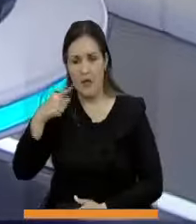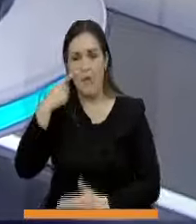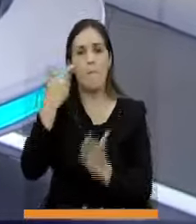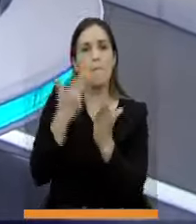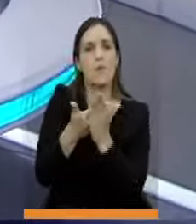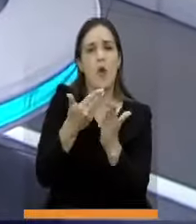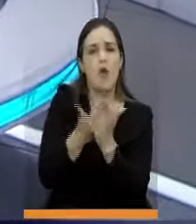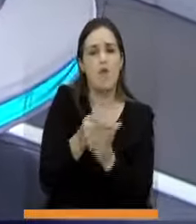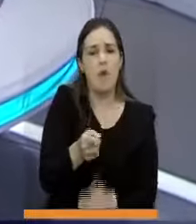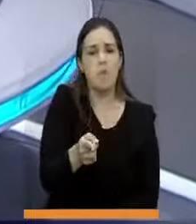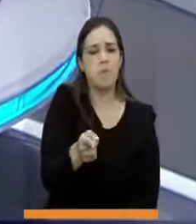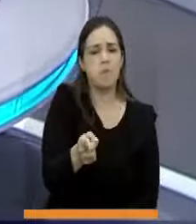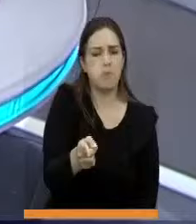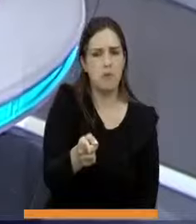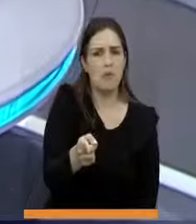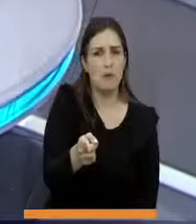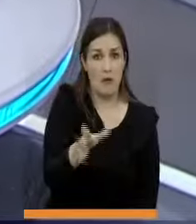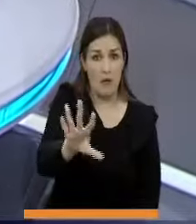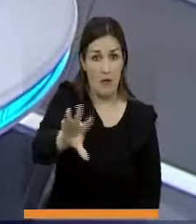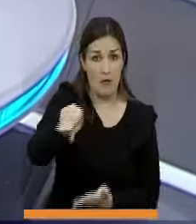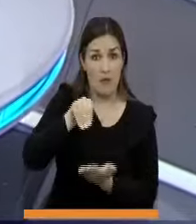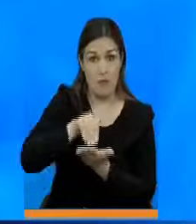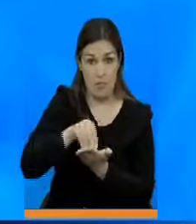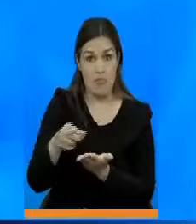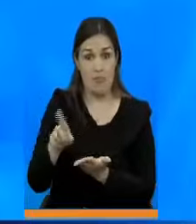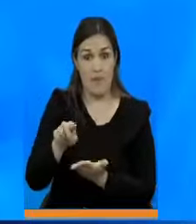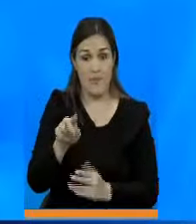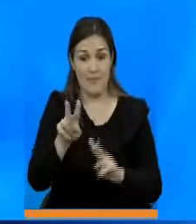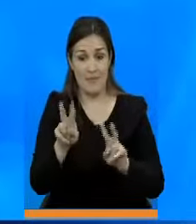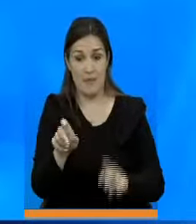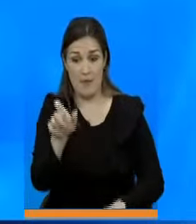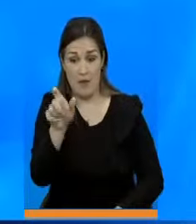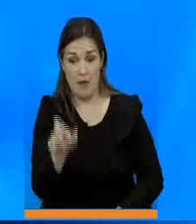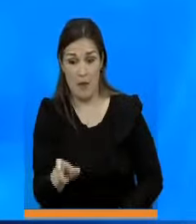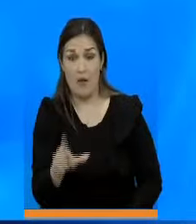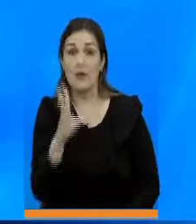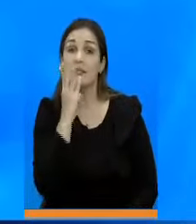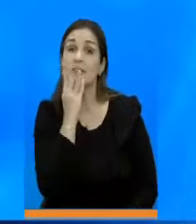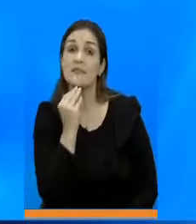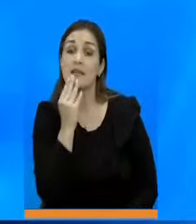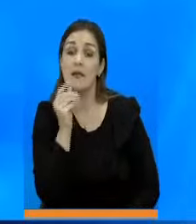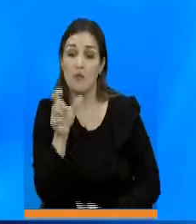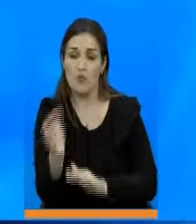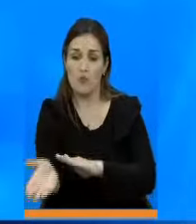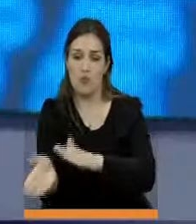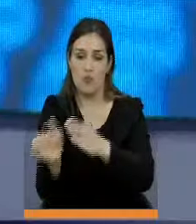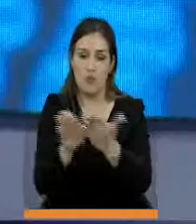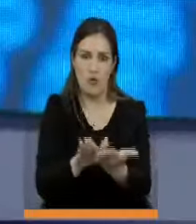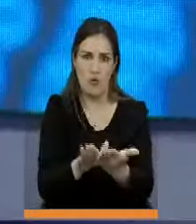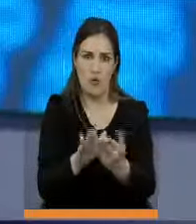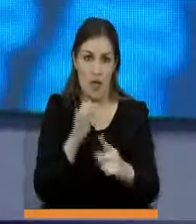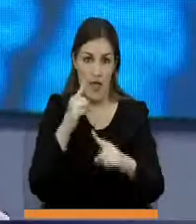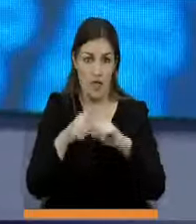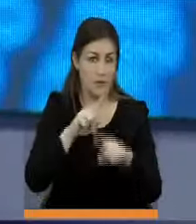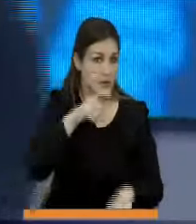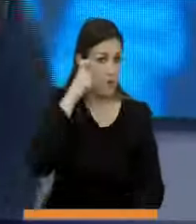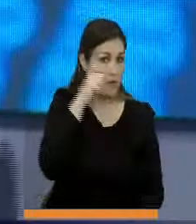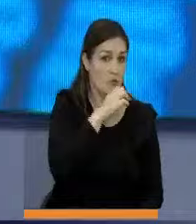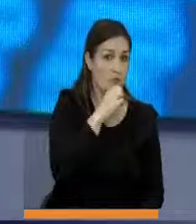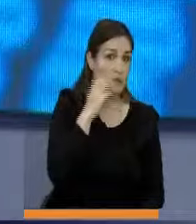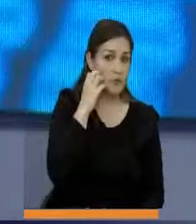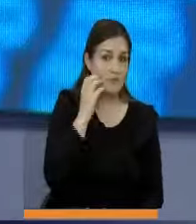probatorio va a incluir usted dentro de esa denuncia que va a incluir a exfuncionarios del gobierno Duque?